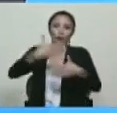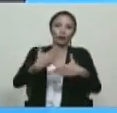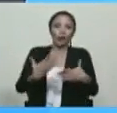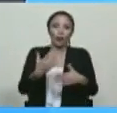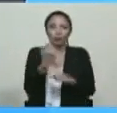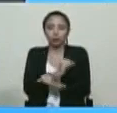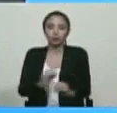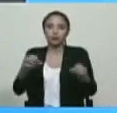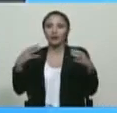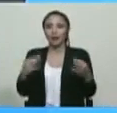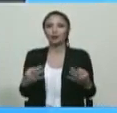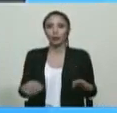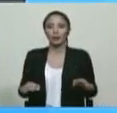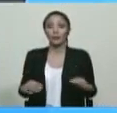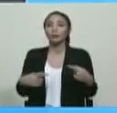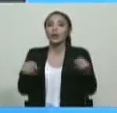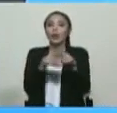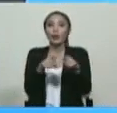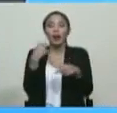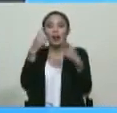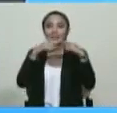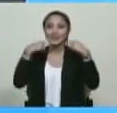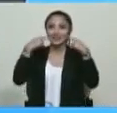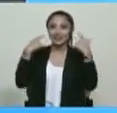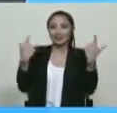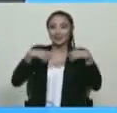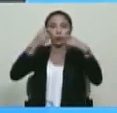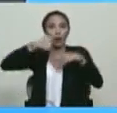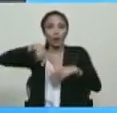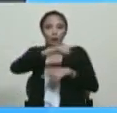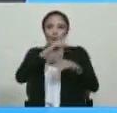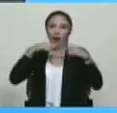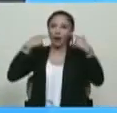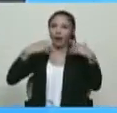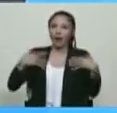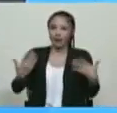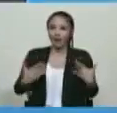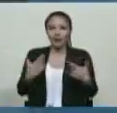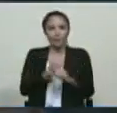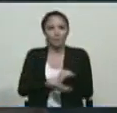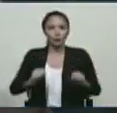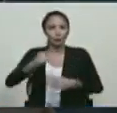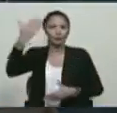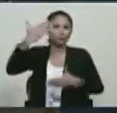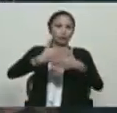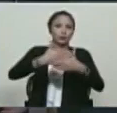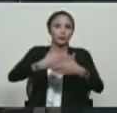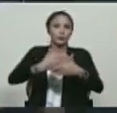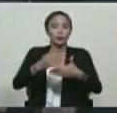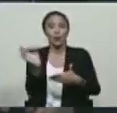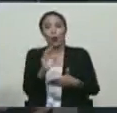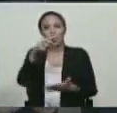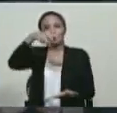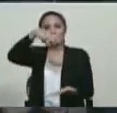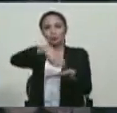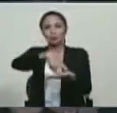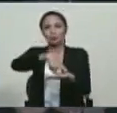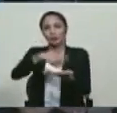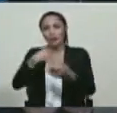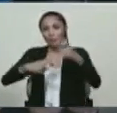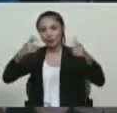también borrar la sonrisa del pueblo venezolano, como es imposible también doblegar la